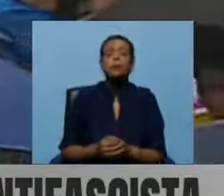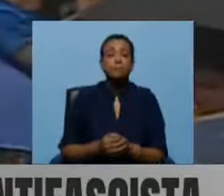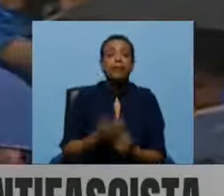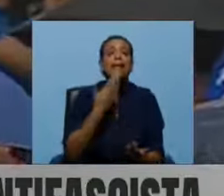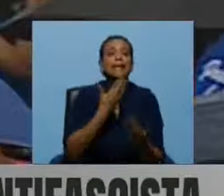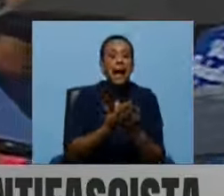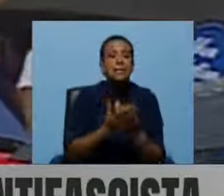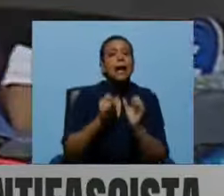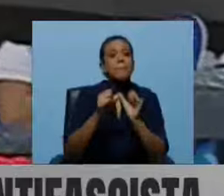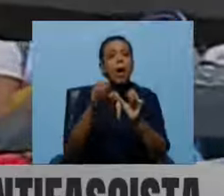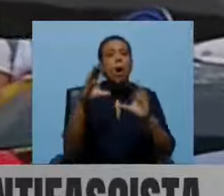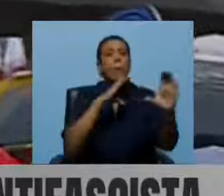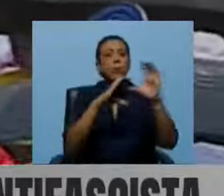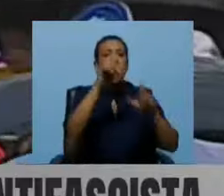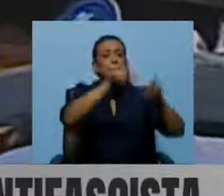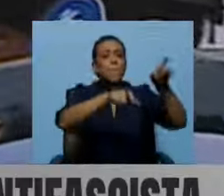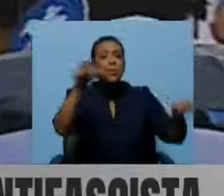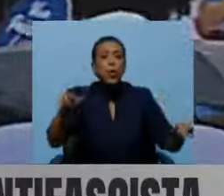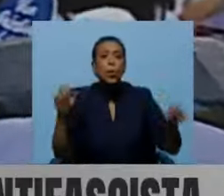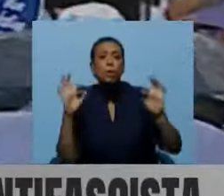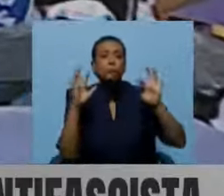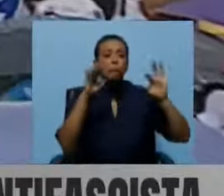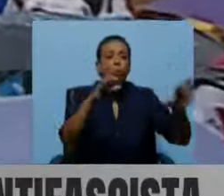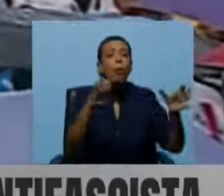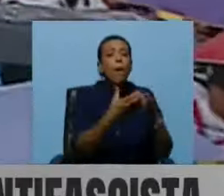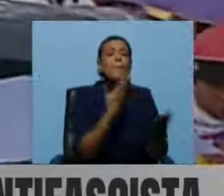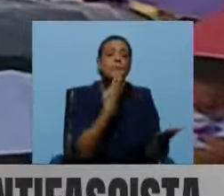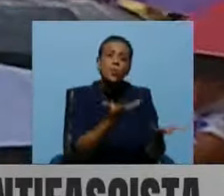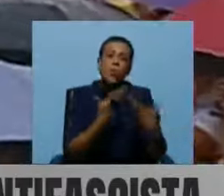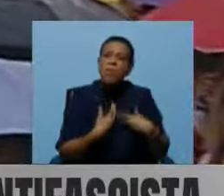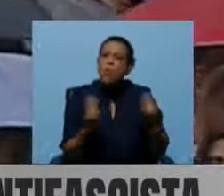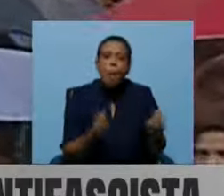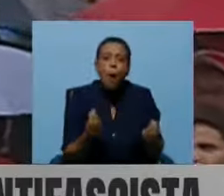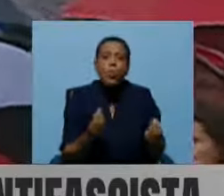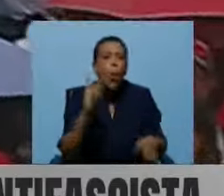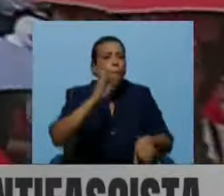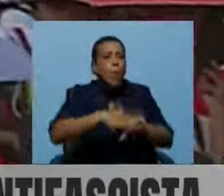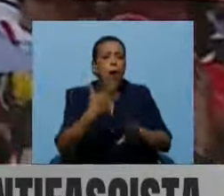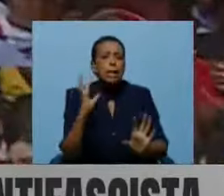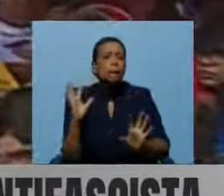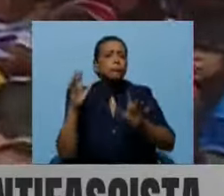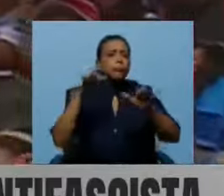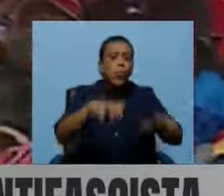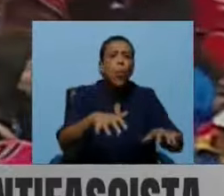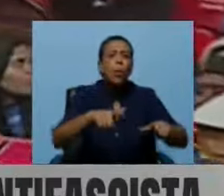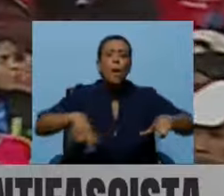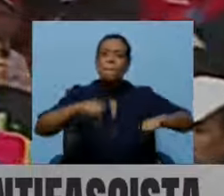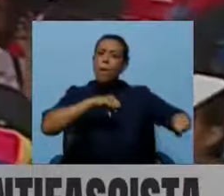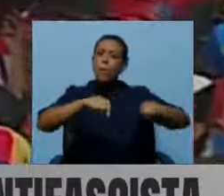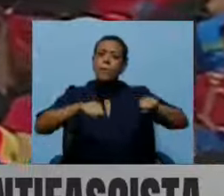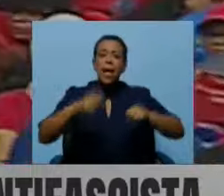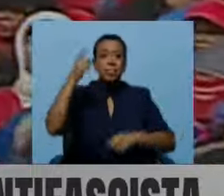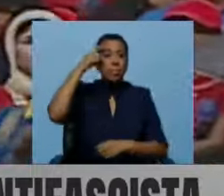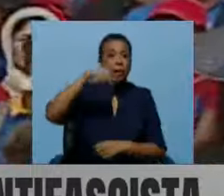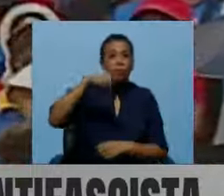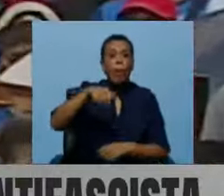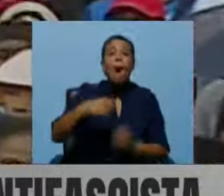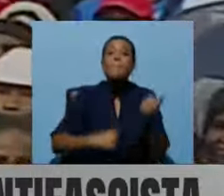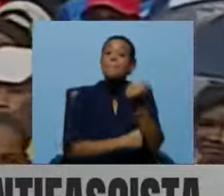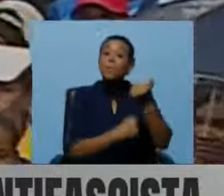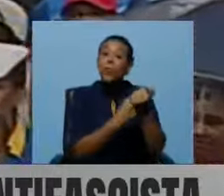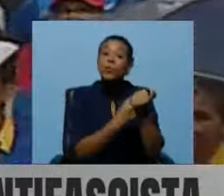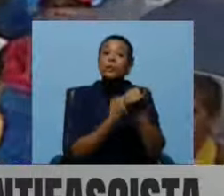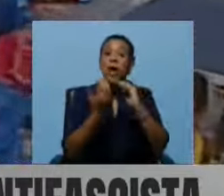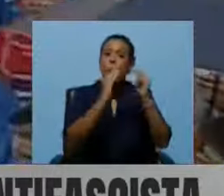Muchísimas gracias. Vamos a seguir conversando con las personas que acá se encuentran para que por favor nos diga el motivo, el cual, la importancia de esta movilización para apoyar